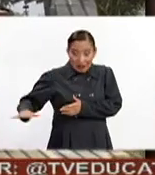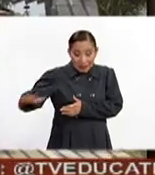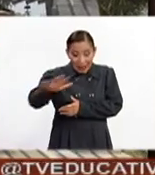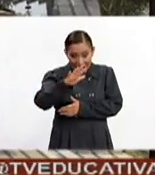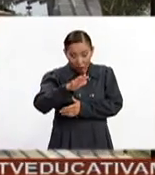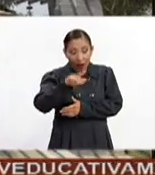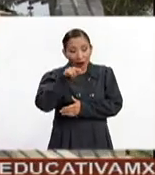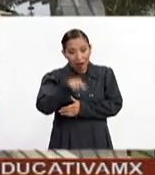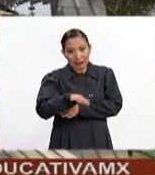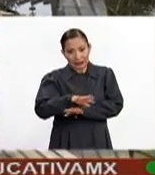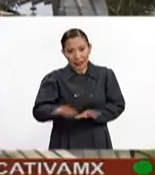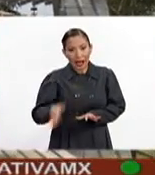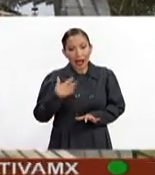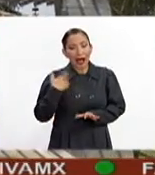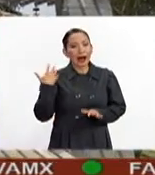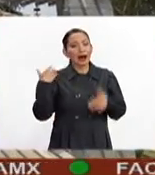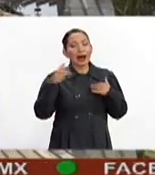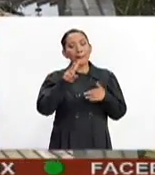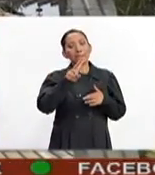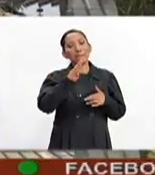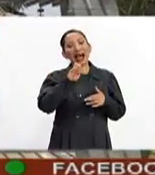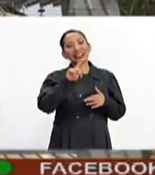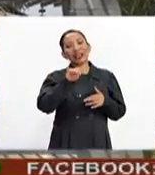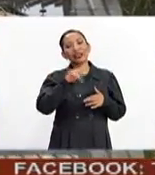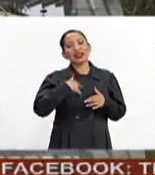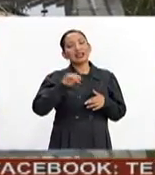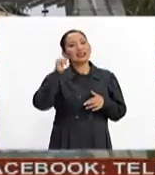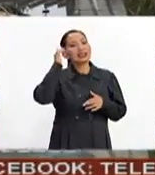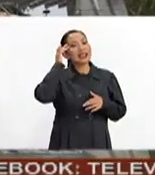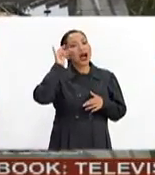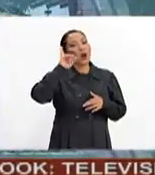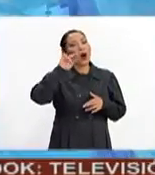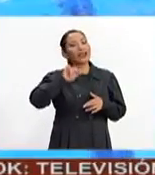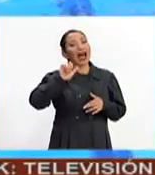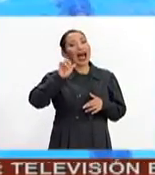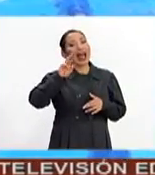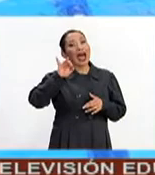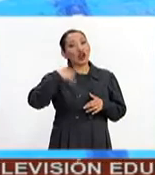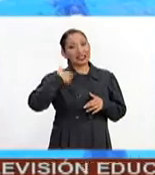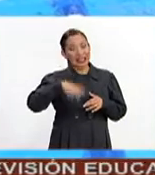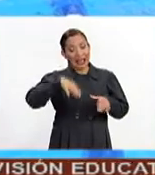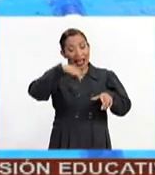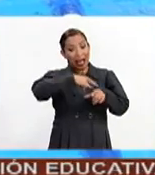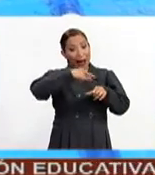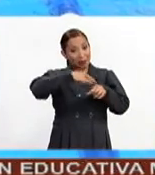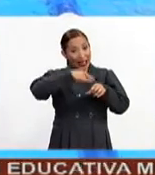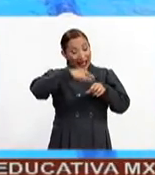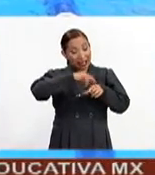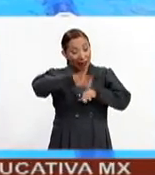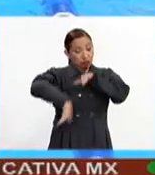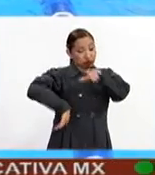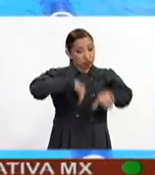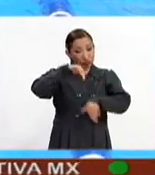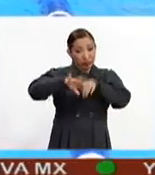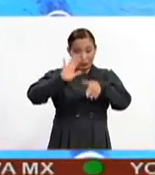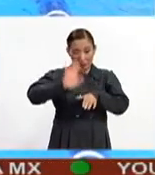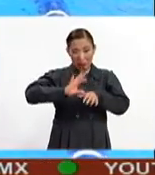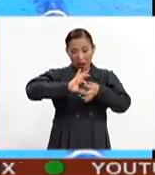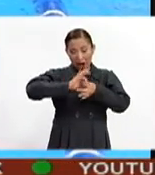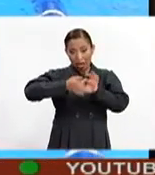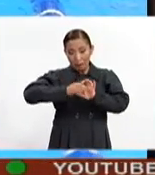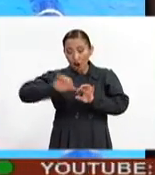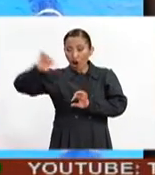en la Ciudad de México ya, el Balneario del Bosque de San Juan de Aragón. El espacio cuenta con alberca semiolímpica, otra equipada para